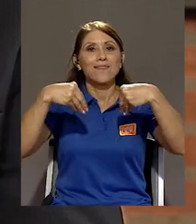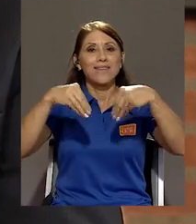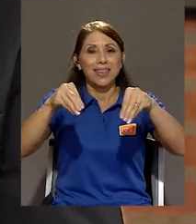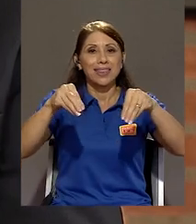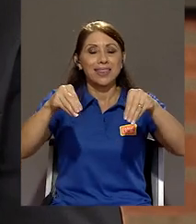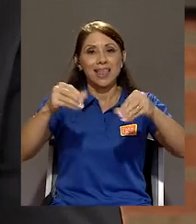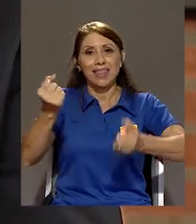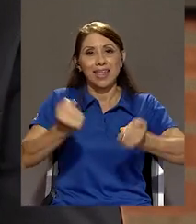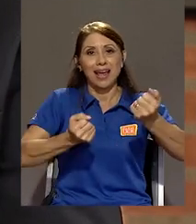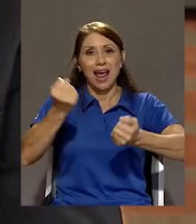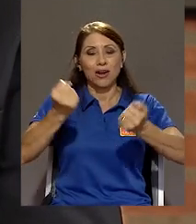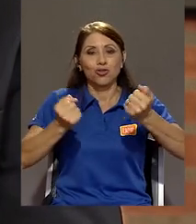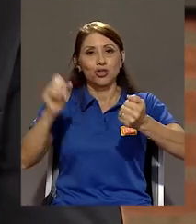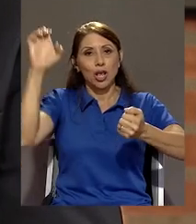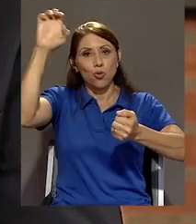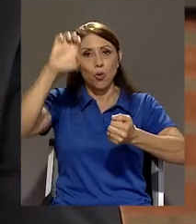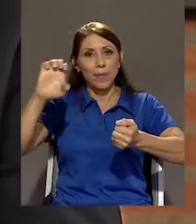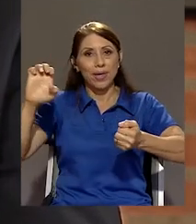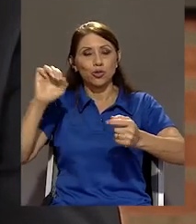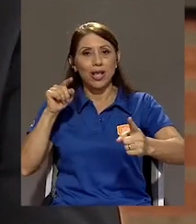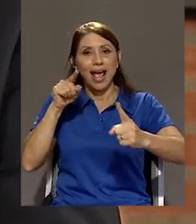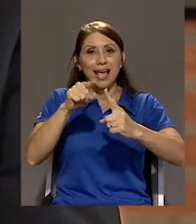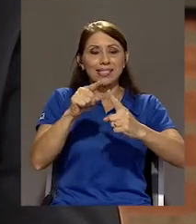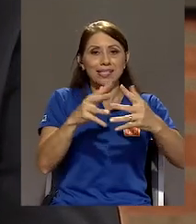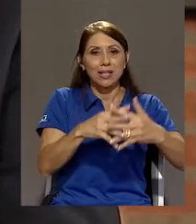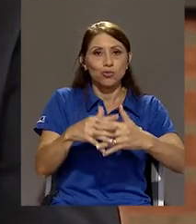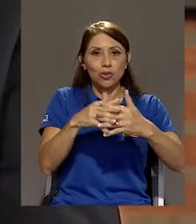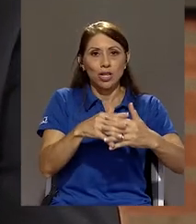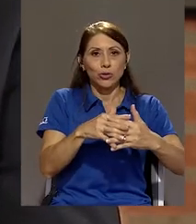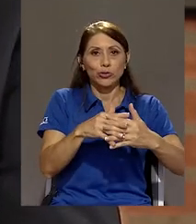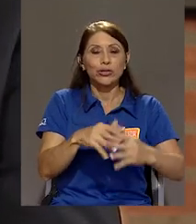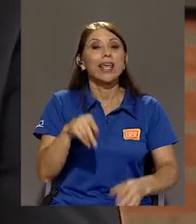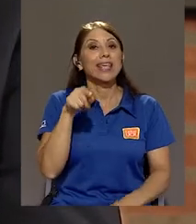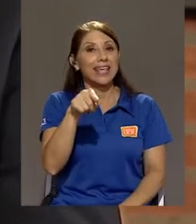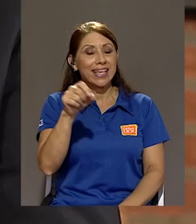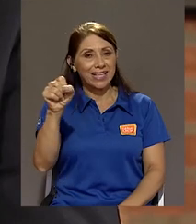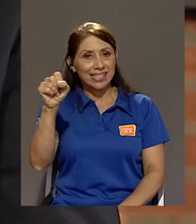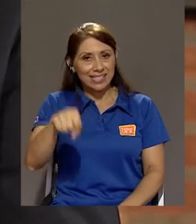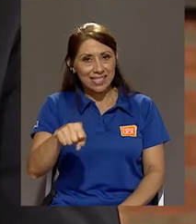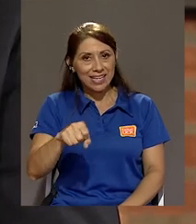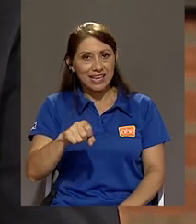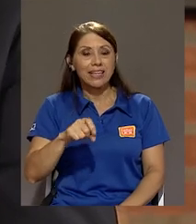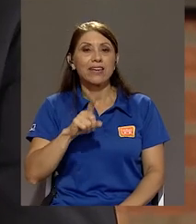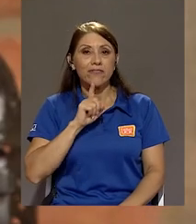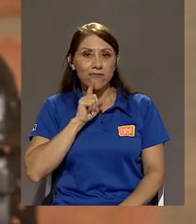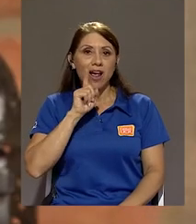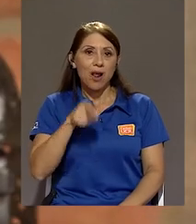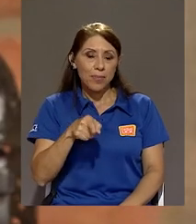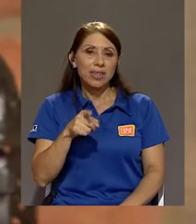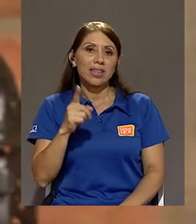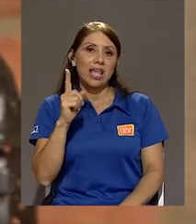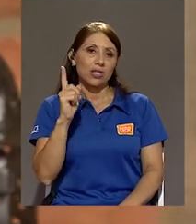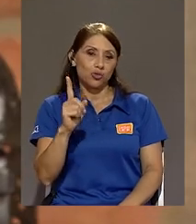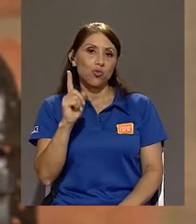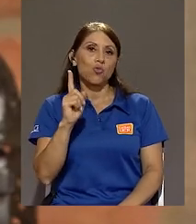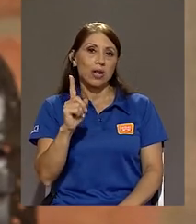a Estados Unidos. Y esa sí es, eso sería realmente una